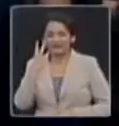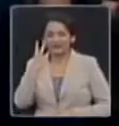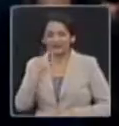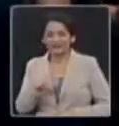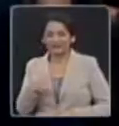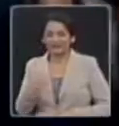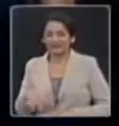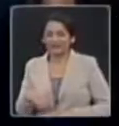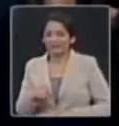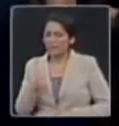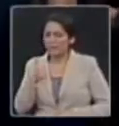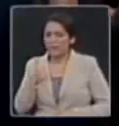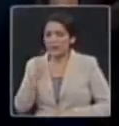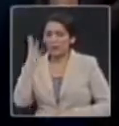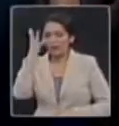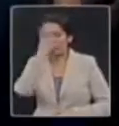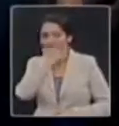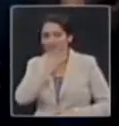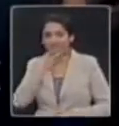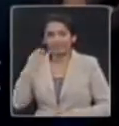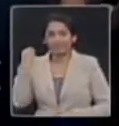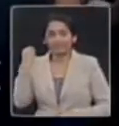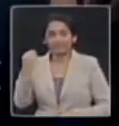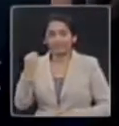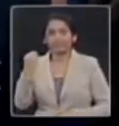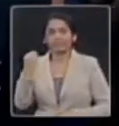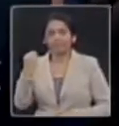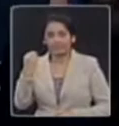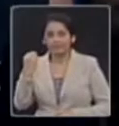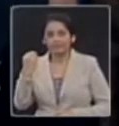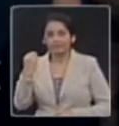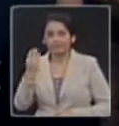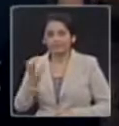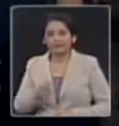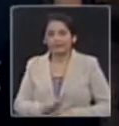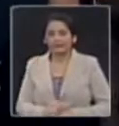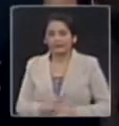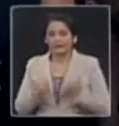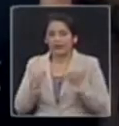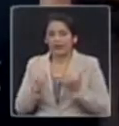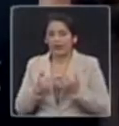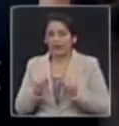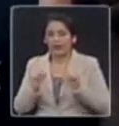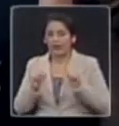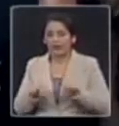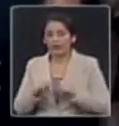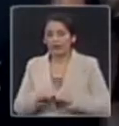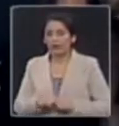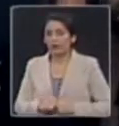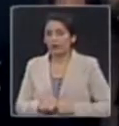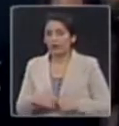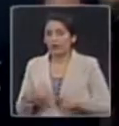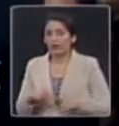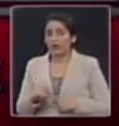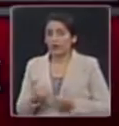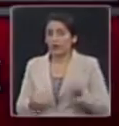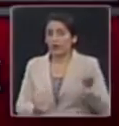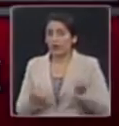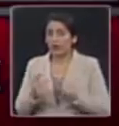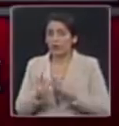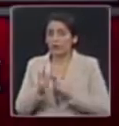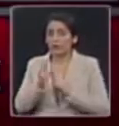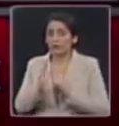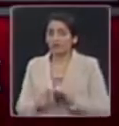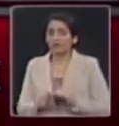Ford Raptor es espectacular, al momento está liderando las primeras posiciones